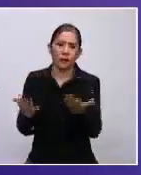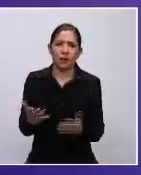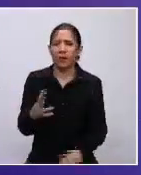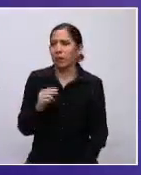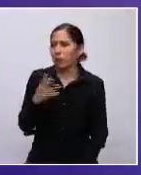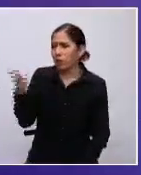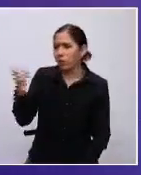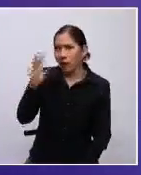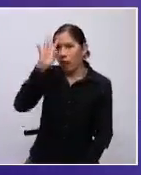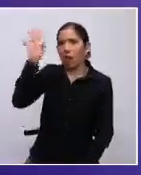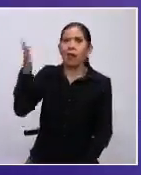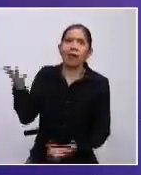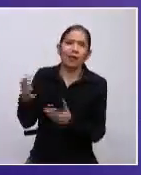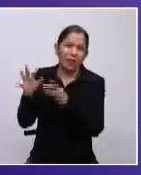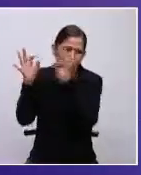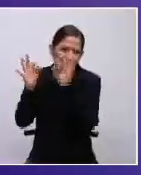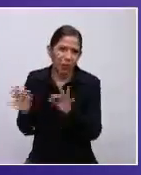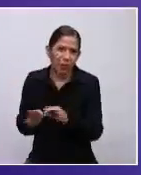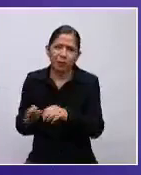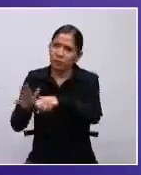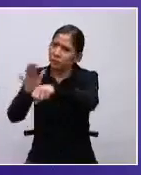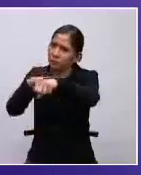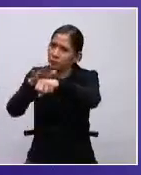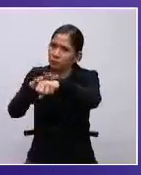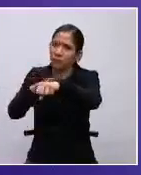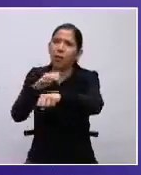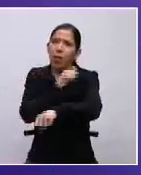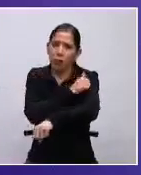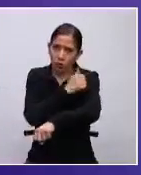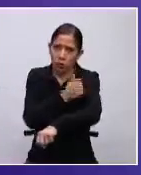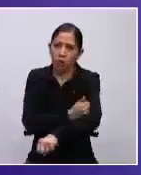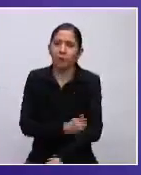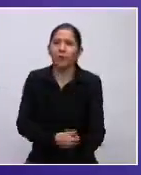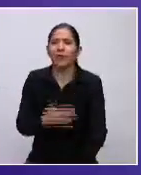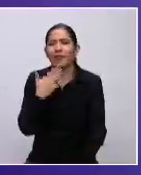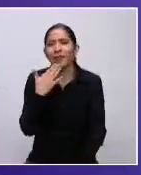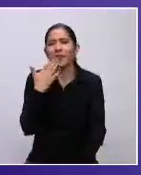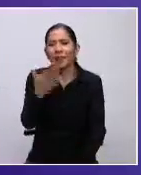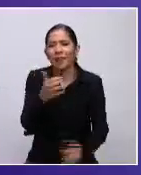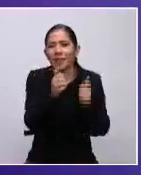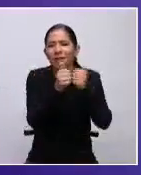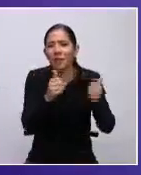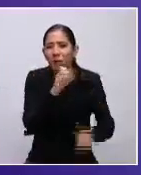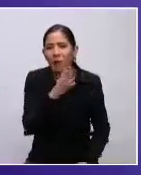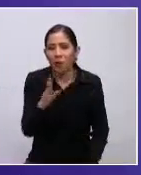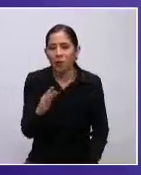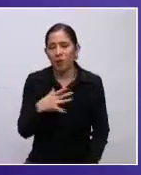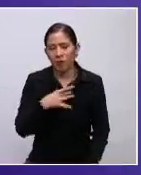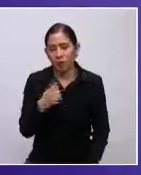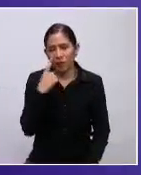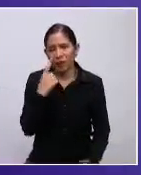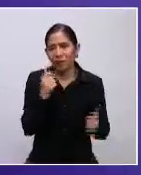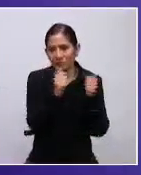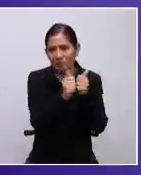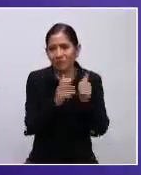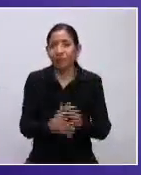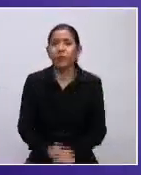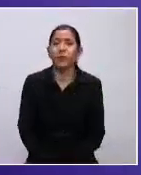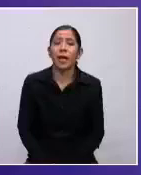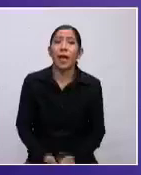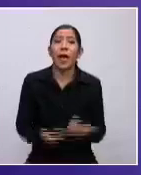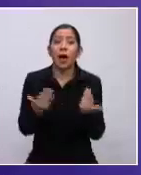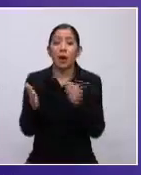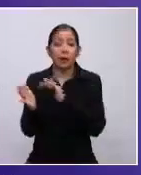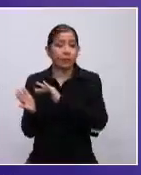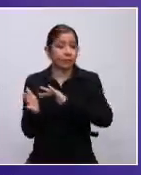y no estén en estas condiciones. Es un llamado también a las autoridades. Gracias, María. Ha sido un gusto que nos esté acompañando. Bueno,